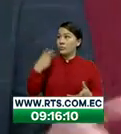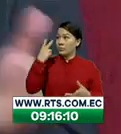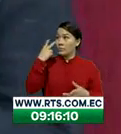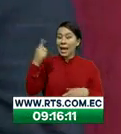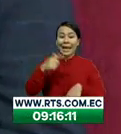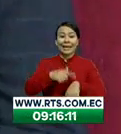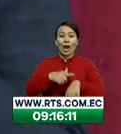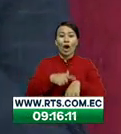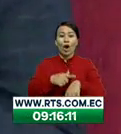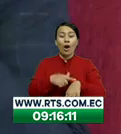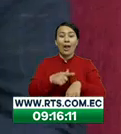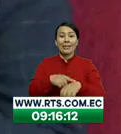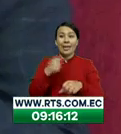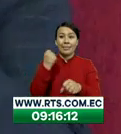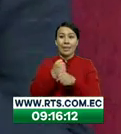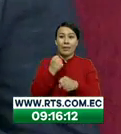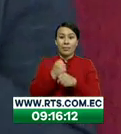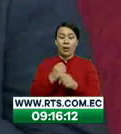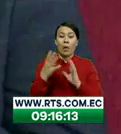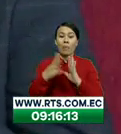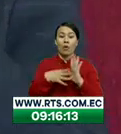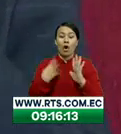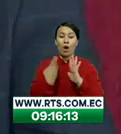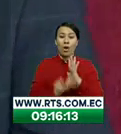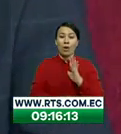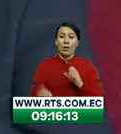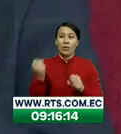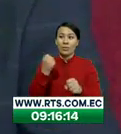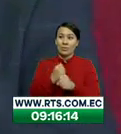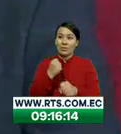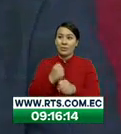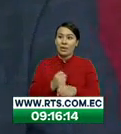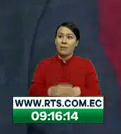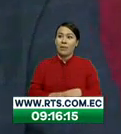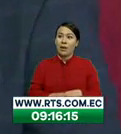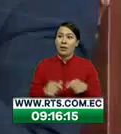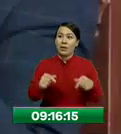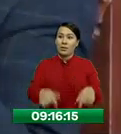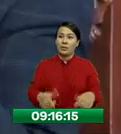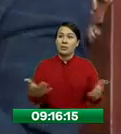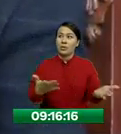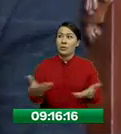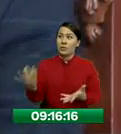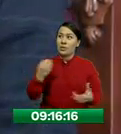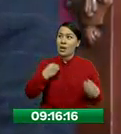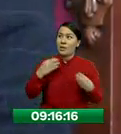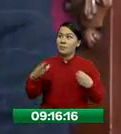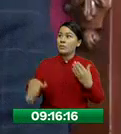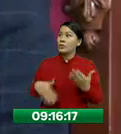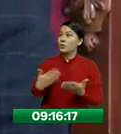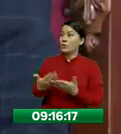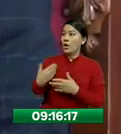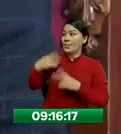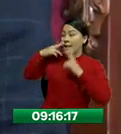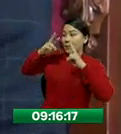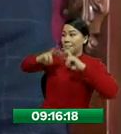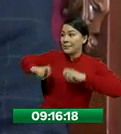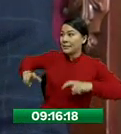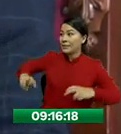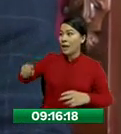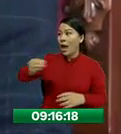horas laborables o no, este tipo de eventos no se podían haber realizado aquí en la institución municipal. Las investigaciones continuarán,